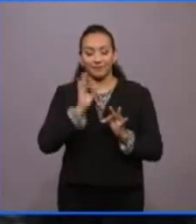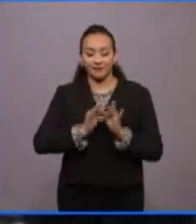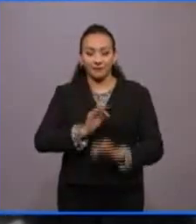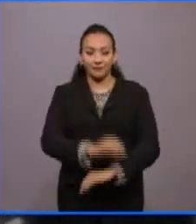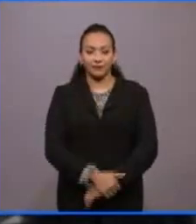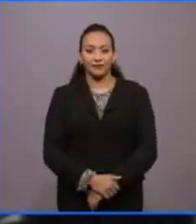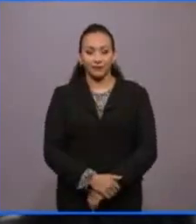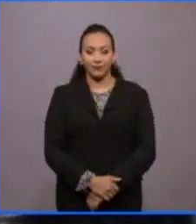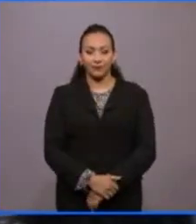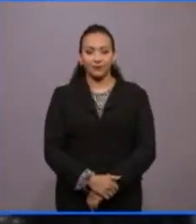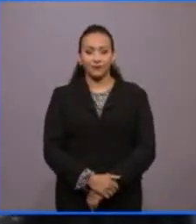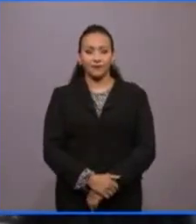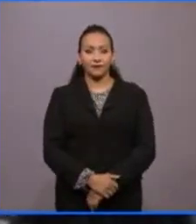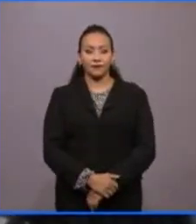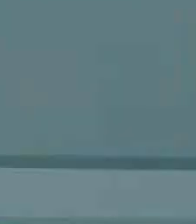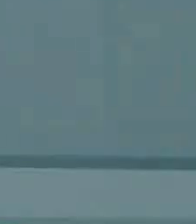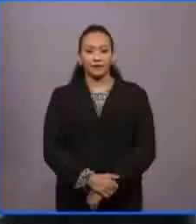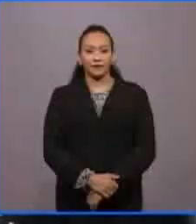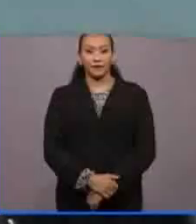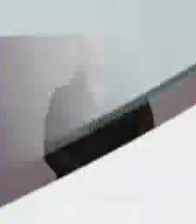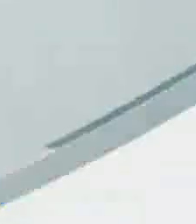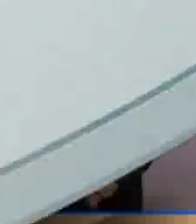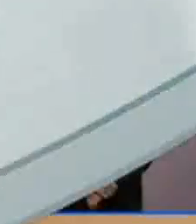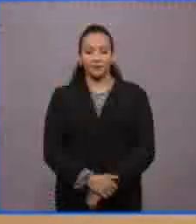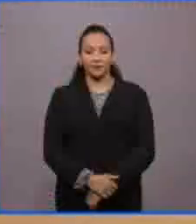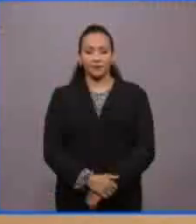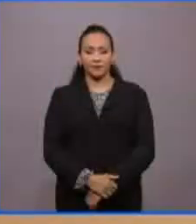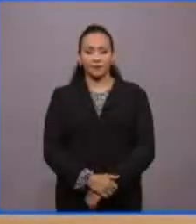Federación, Rosy García.